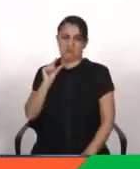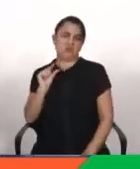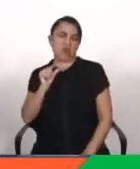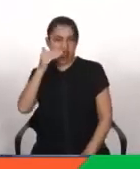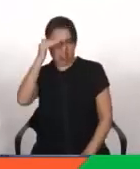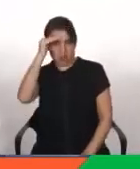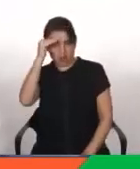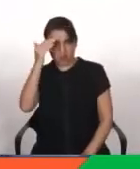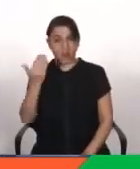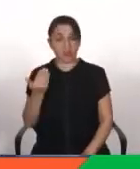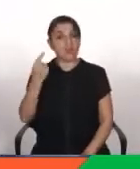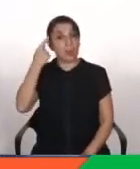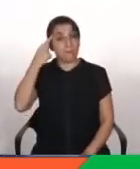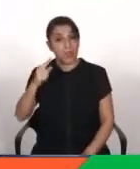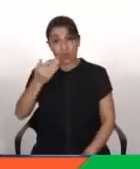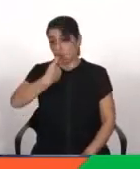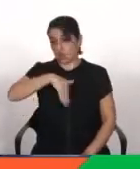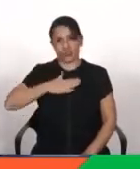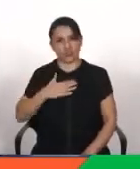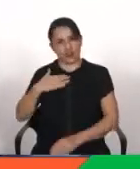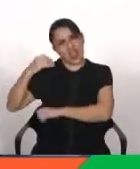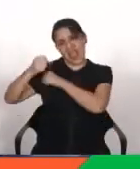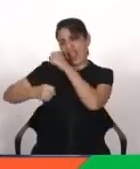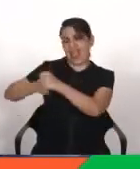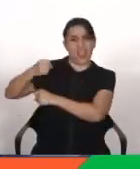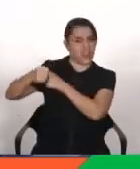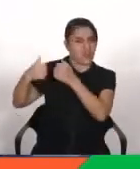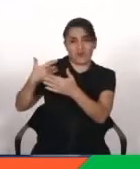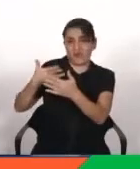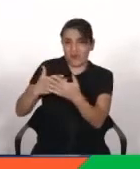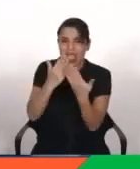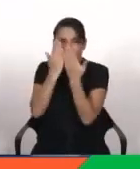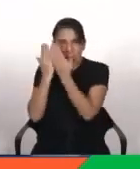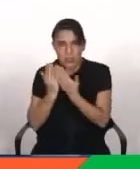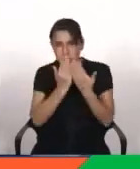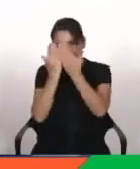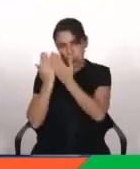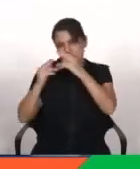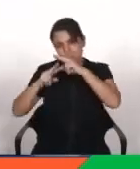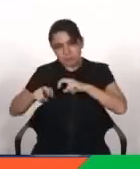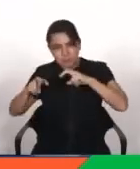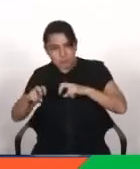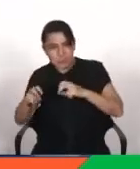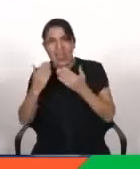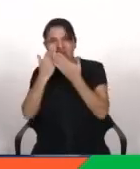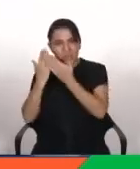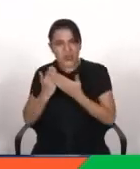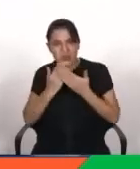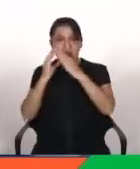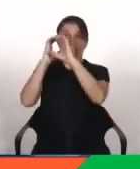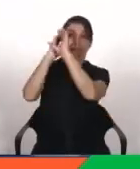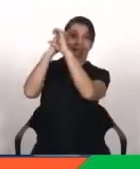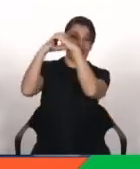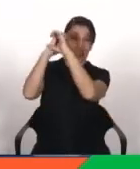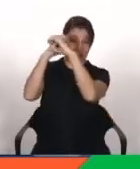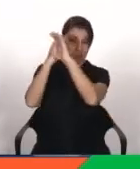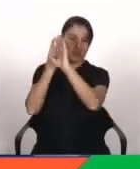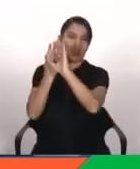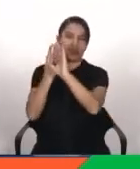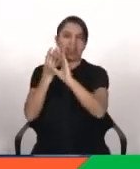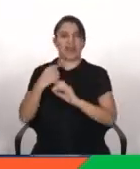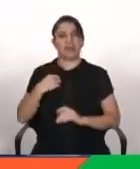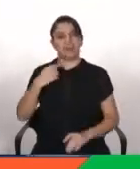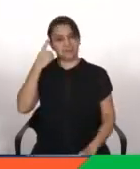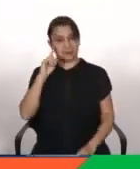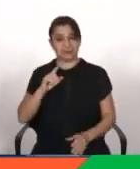que tenemos años de estudio en astronomía, y sí, es un poquito todavía